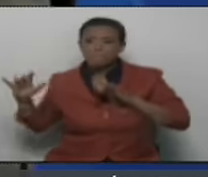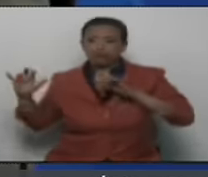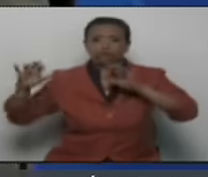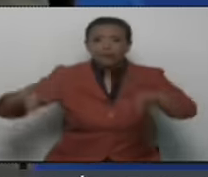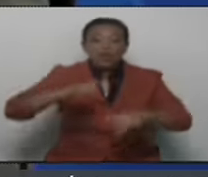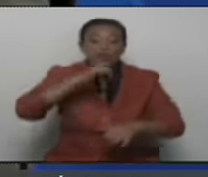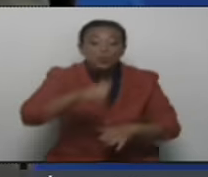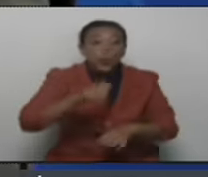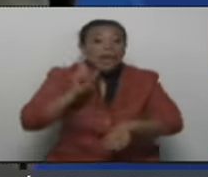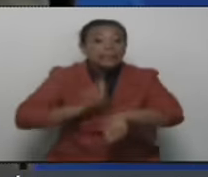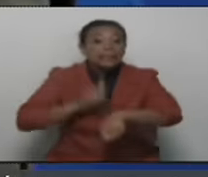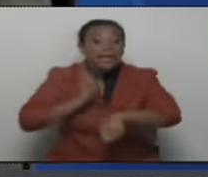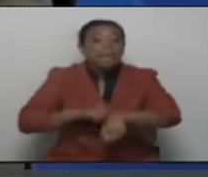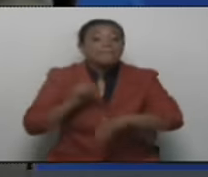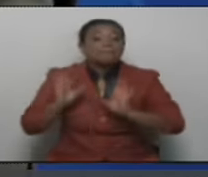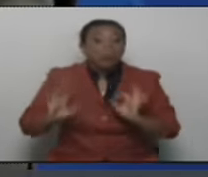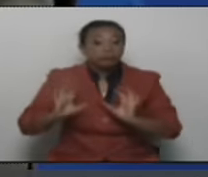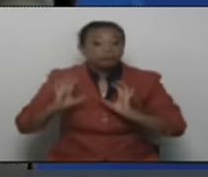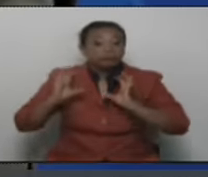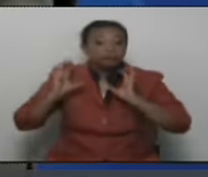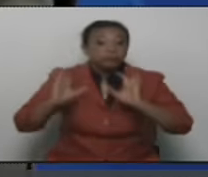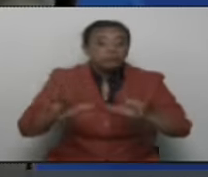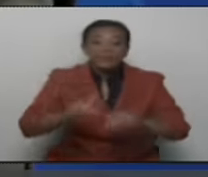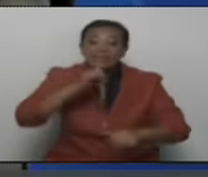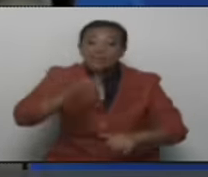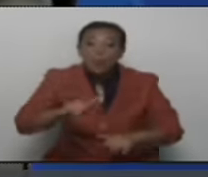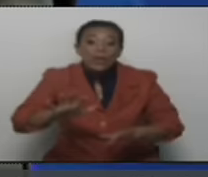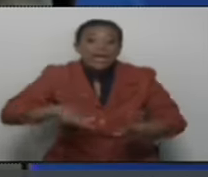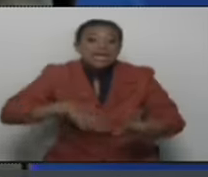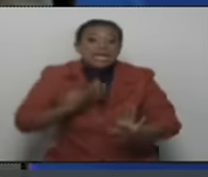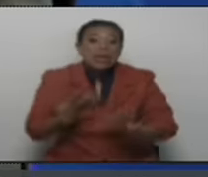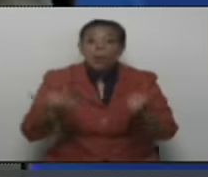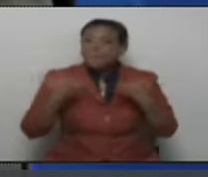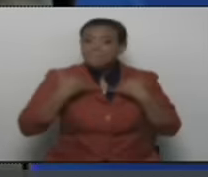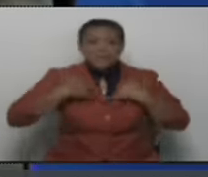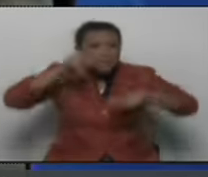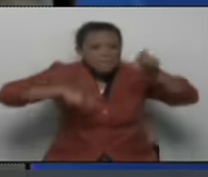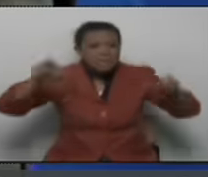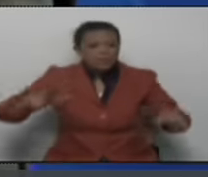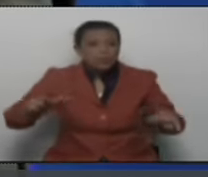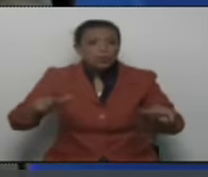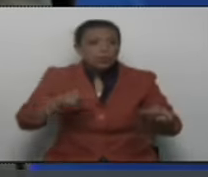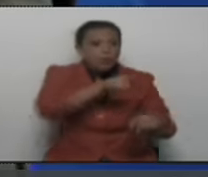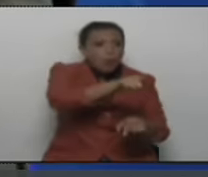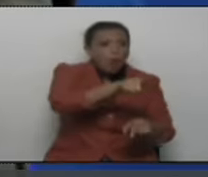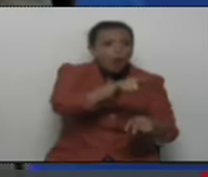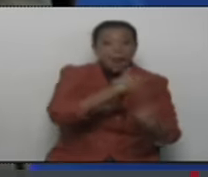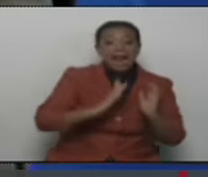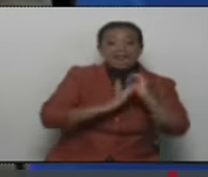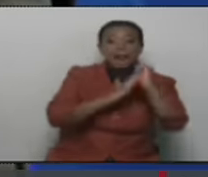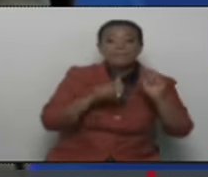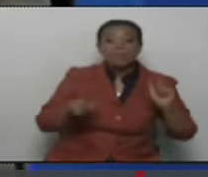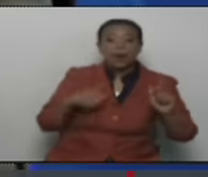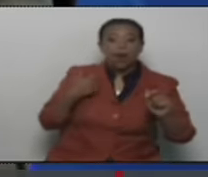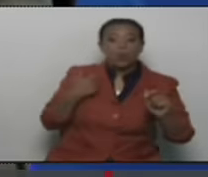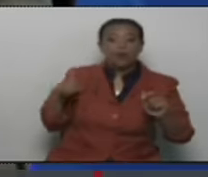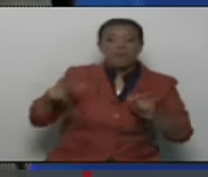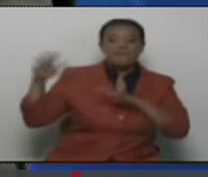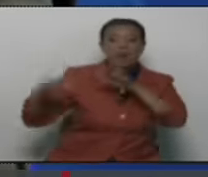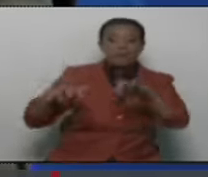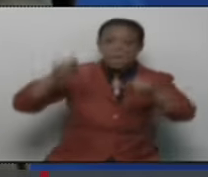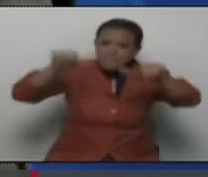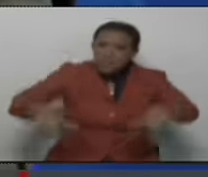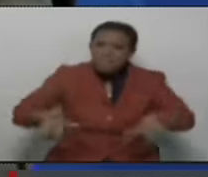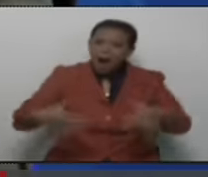denunciado a tiempo, ellos pretendían atacar a sus propias marchas. Sus marchas fueron realmente muy modestas, como se